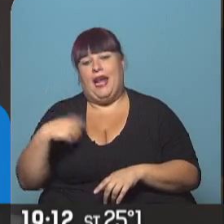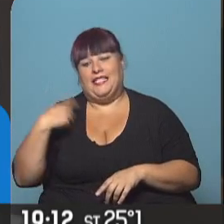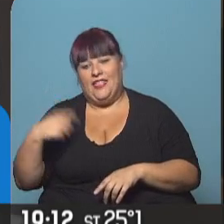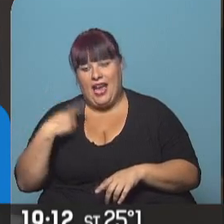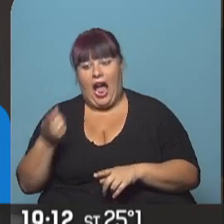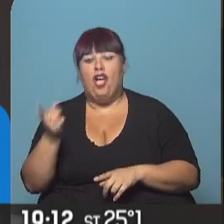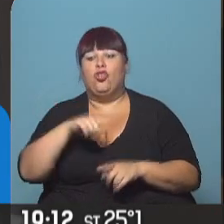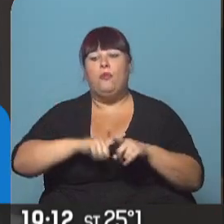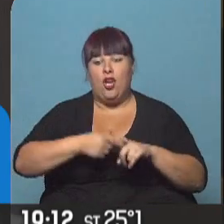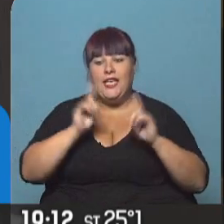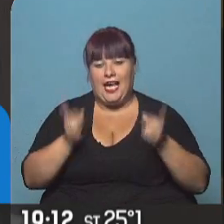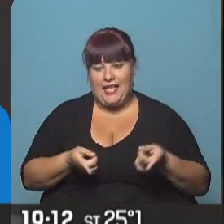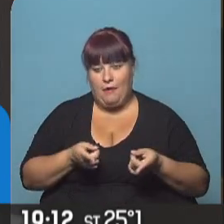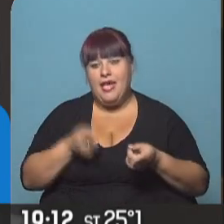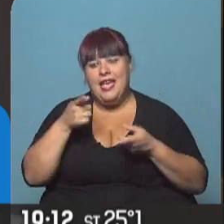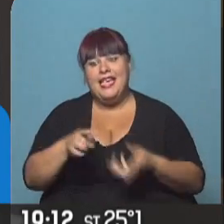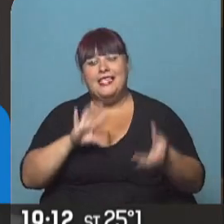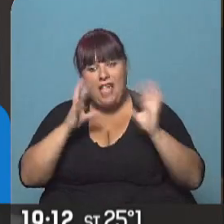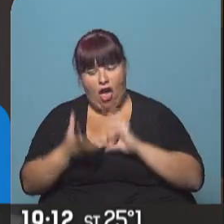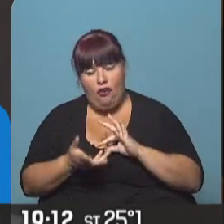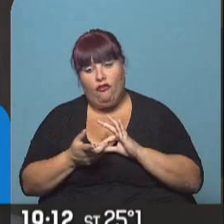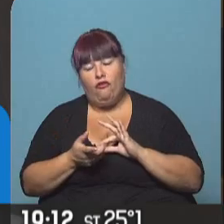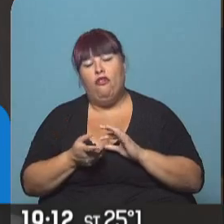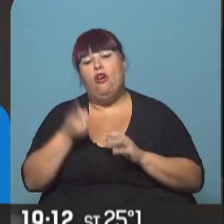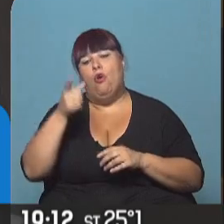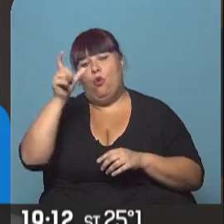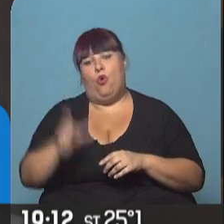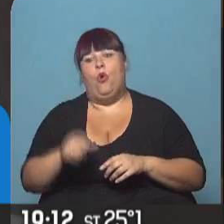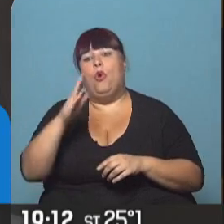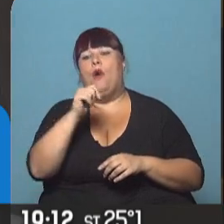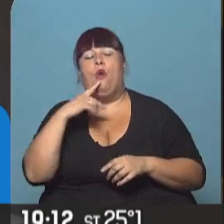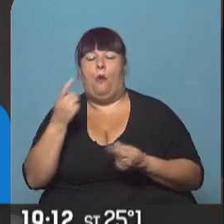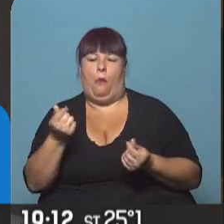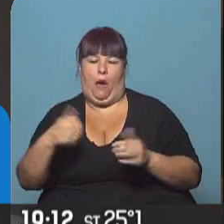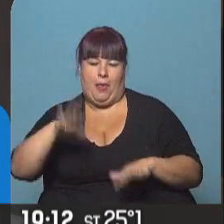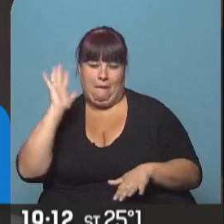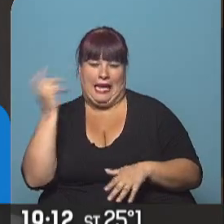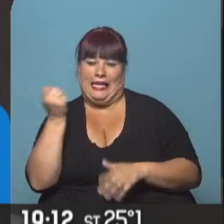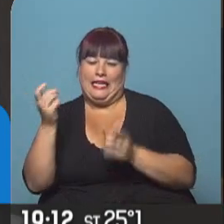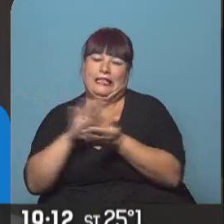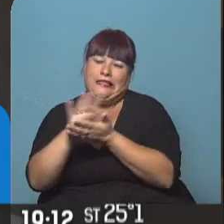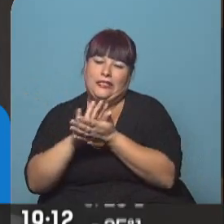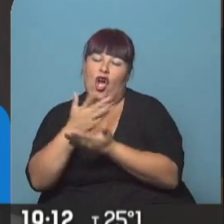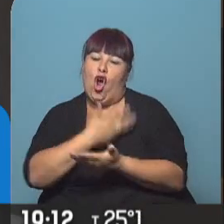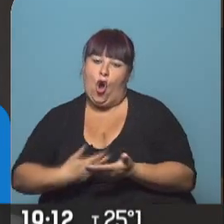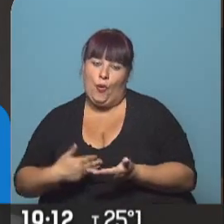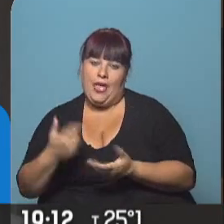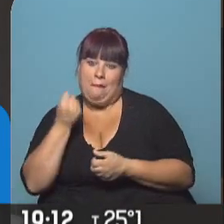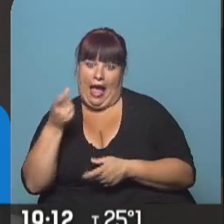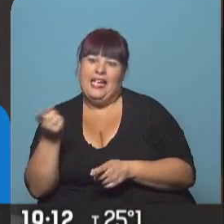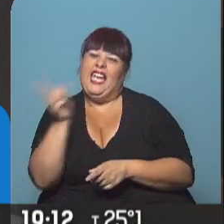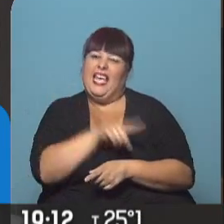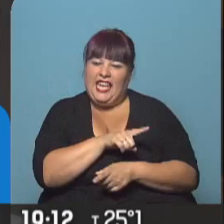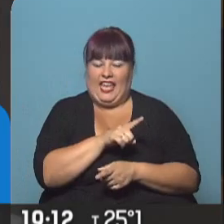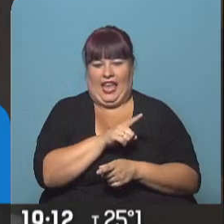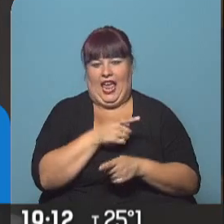sindicalismo como para la política, y en esa condición a un hombre como Barrionuevo le sirve mucho más sentarse a negociar con el gobierno que